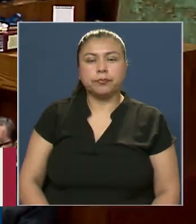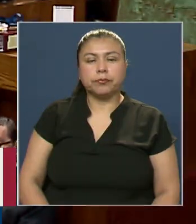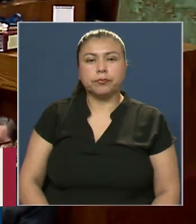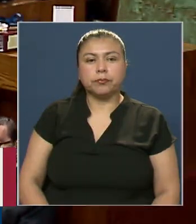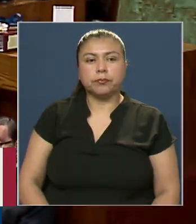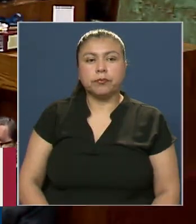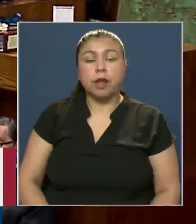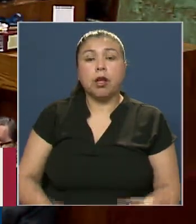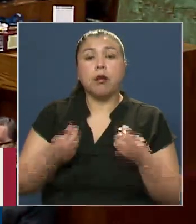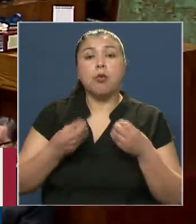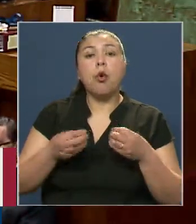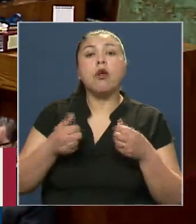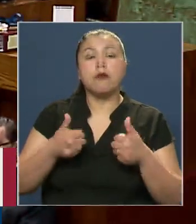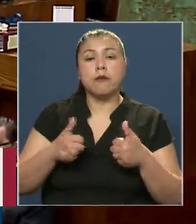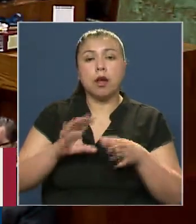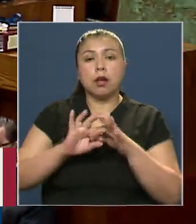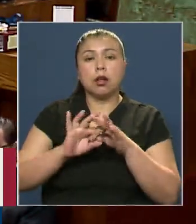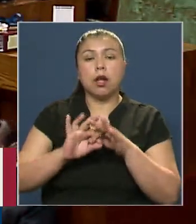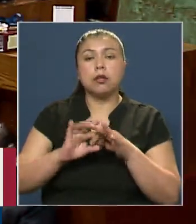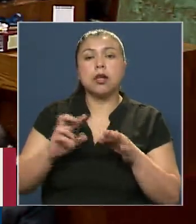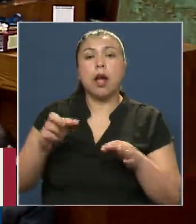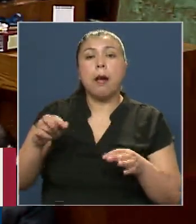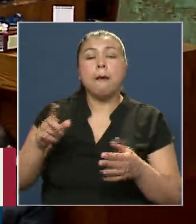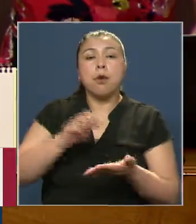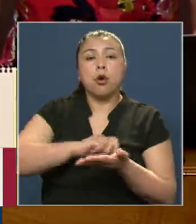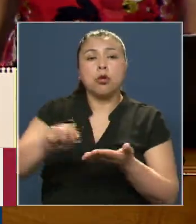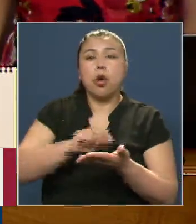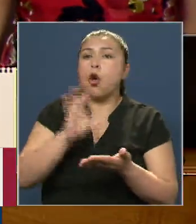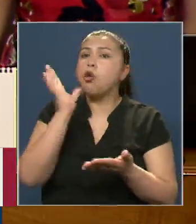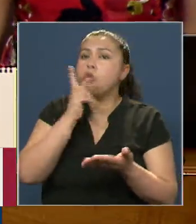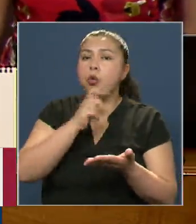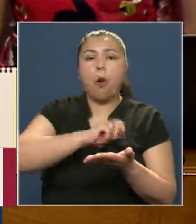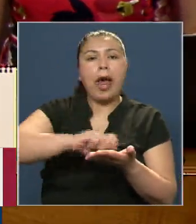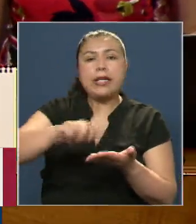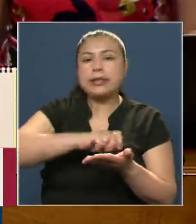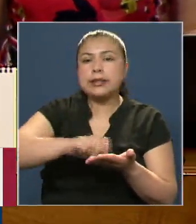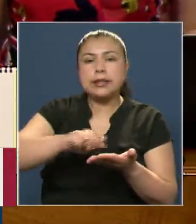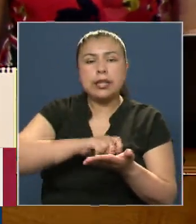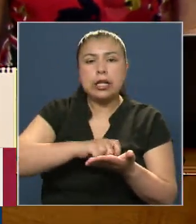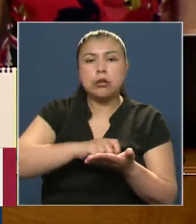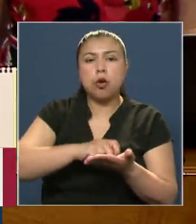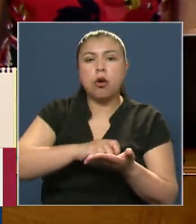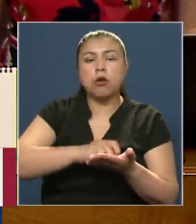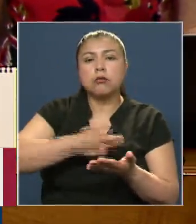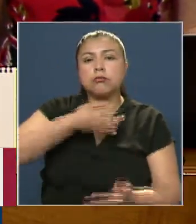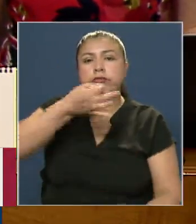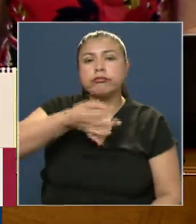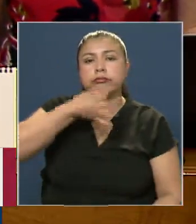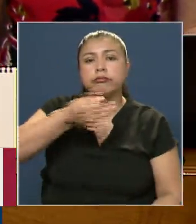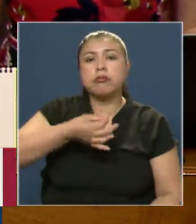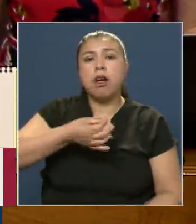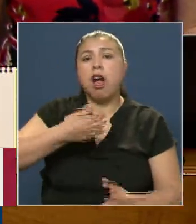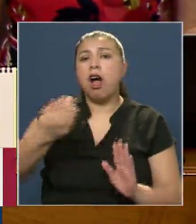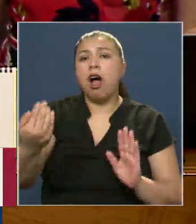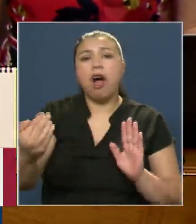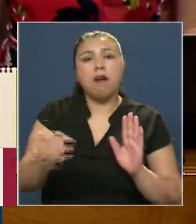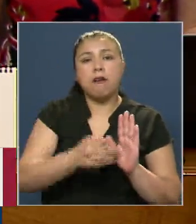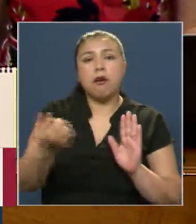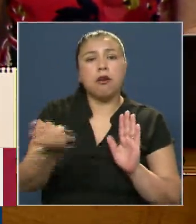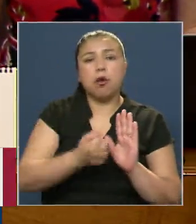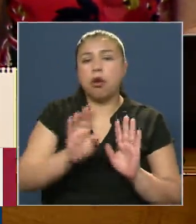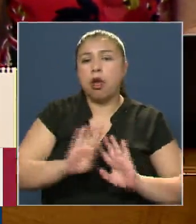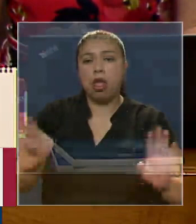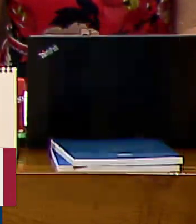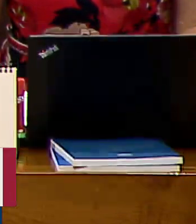Muy bien, gracias, señor prosecretario. No hay inscritos para hablar ni a favor ni en contra, pero quiero